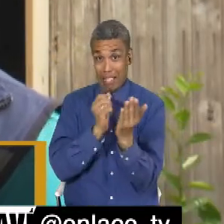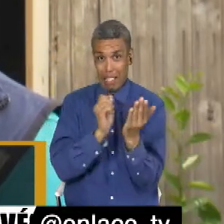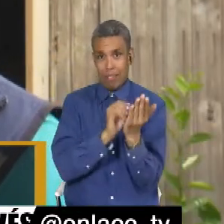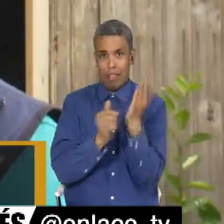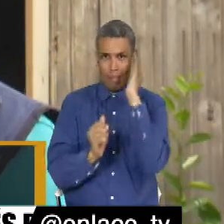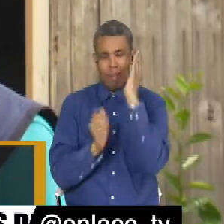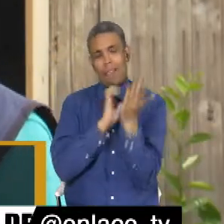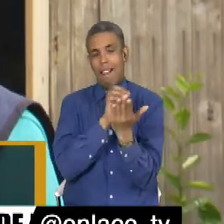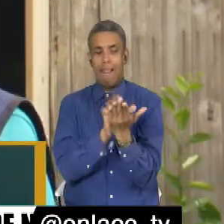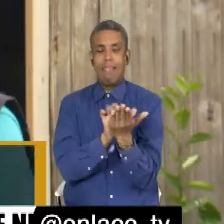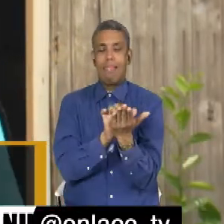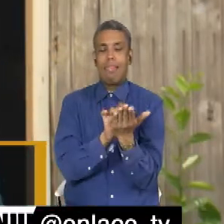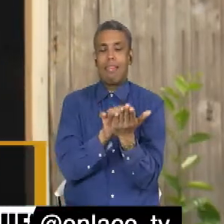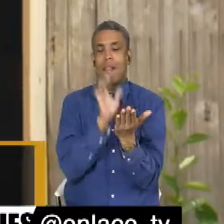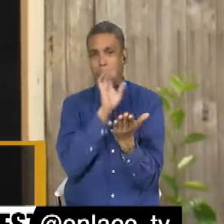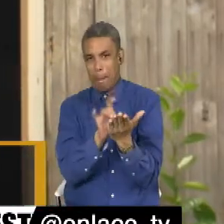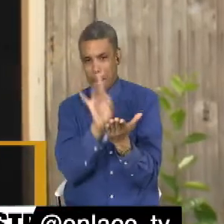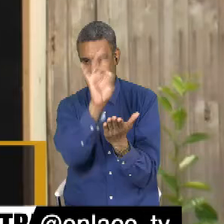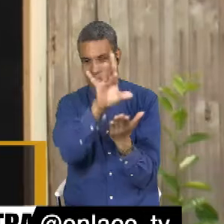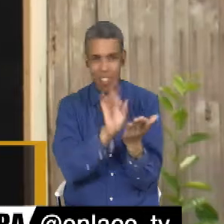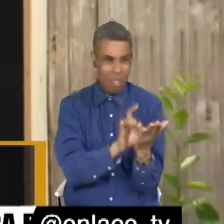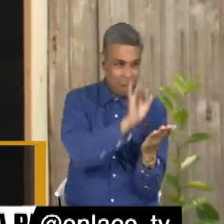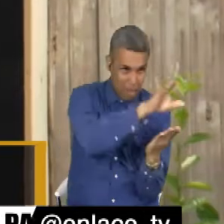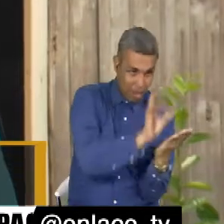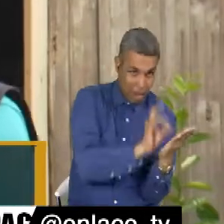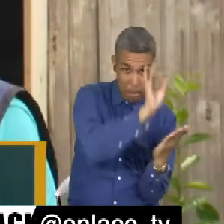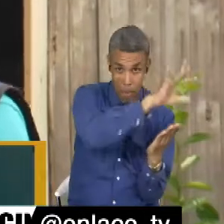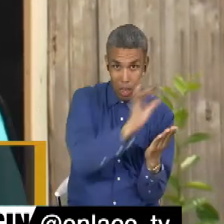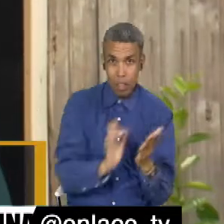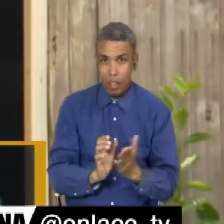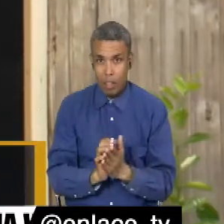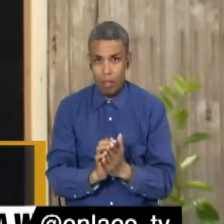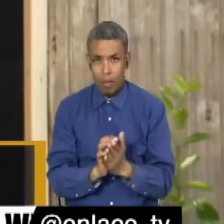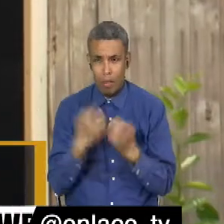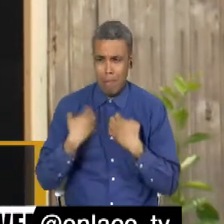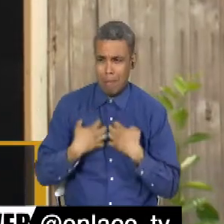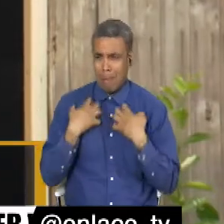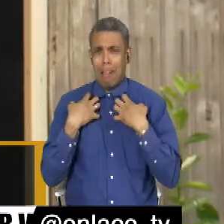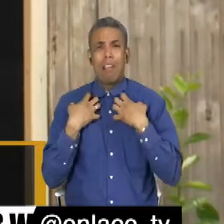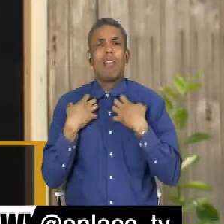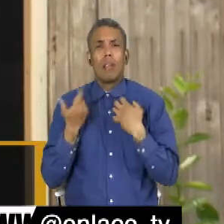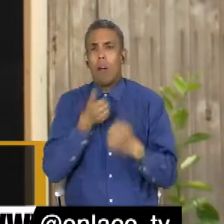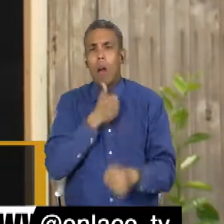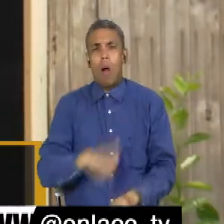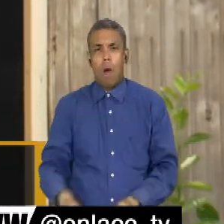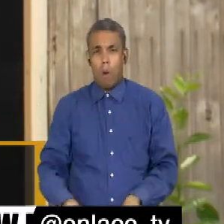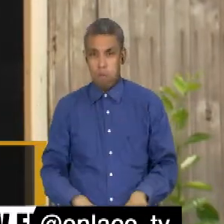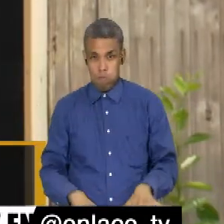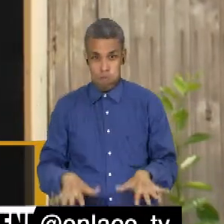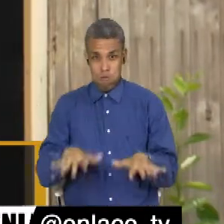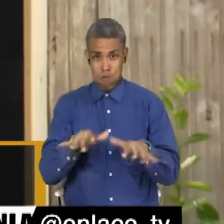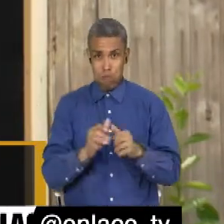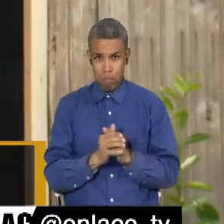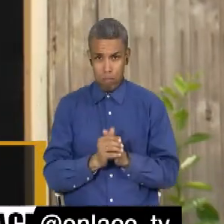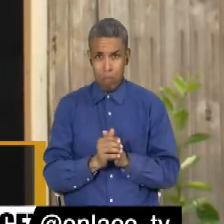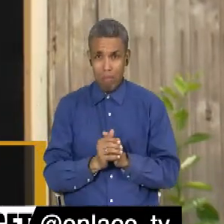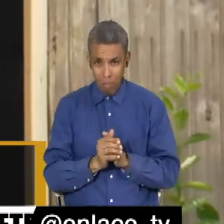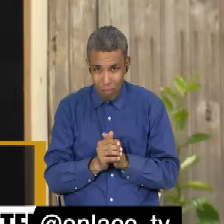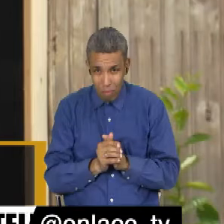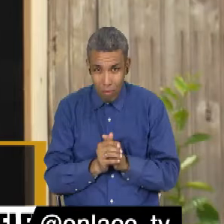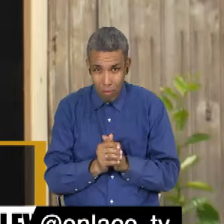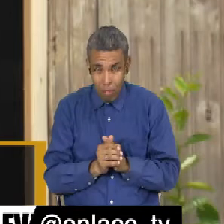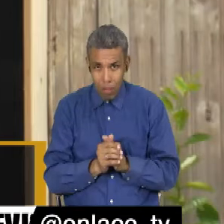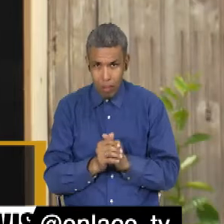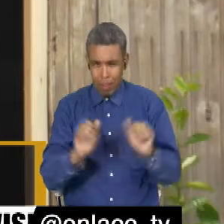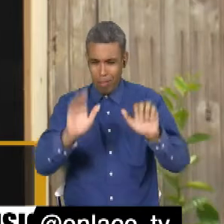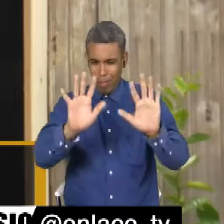ciudadanos frente a crecientes que se... Sí, le pedimos favor a la comunidad y todas estas personas que están creando falsas alarmas, que paren